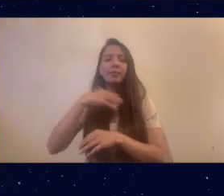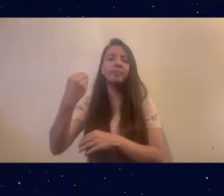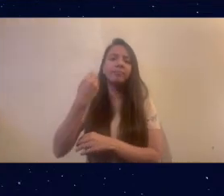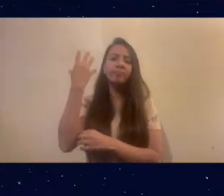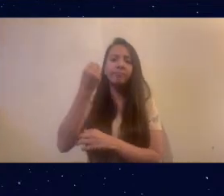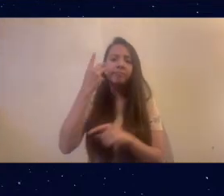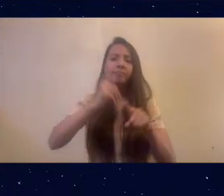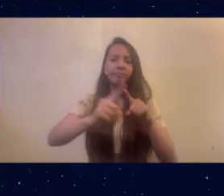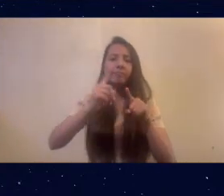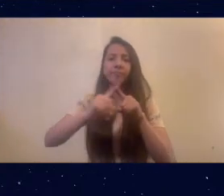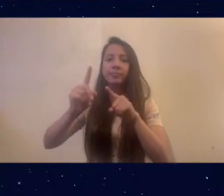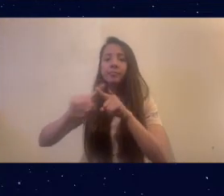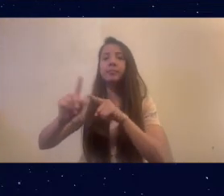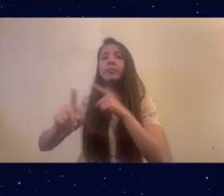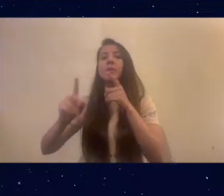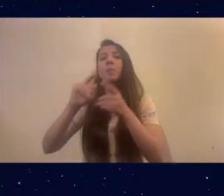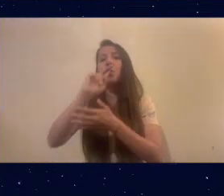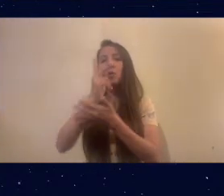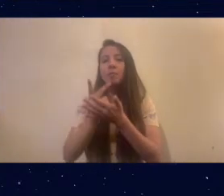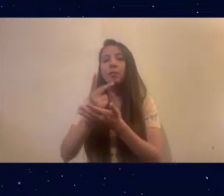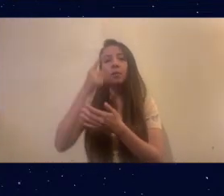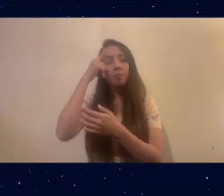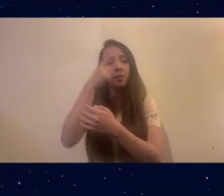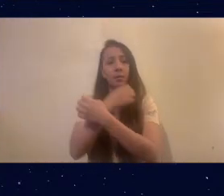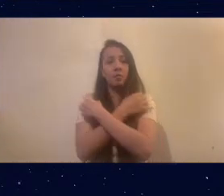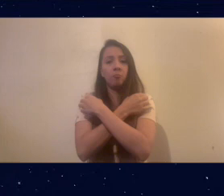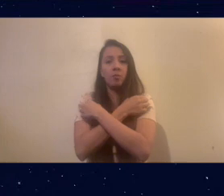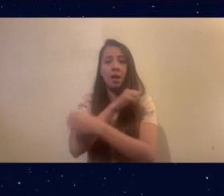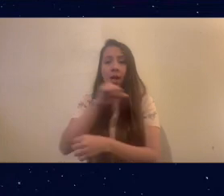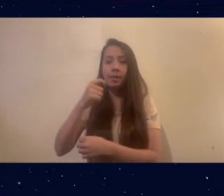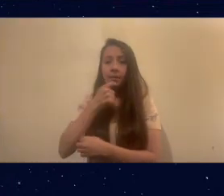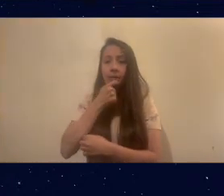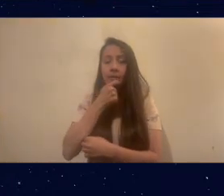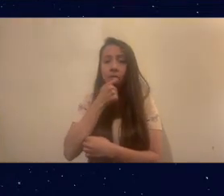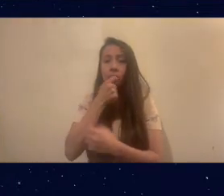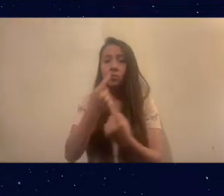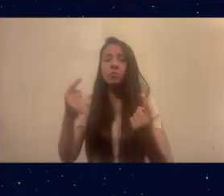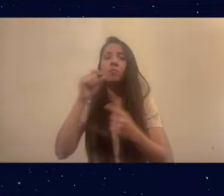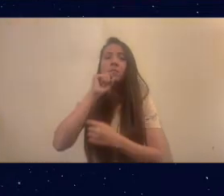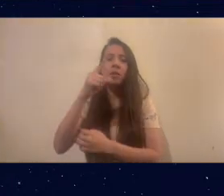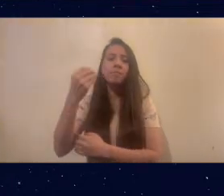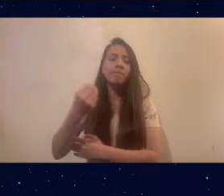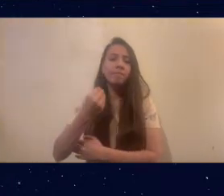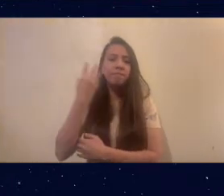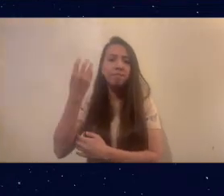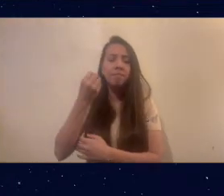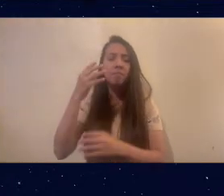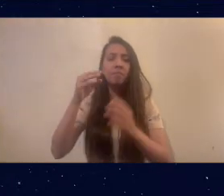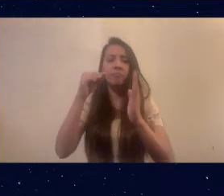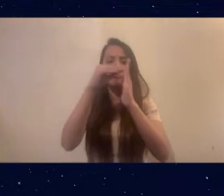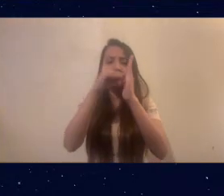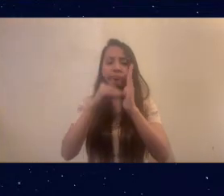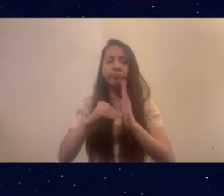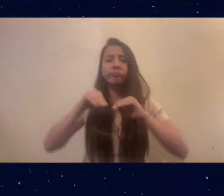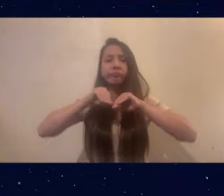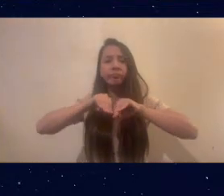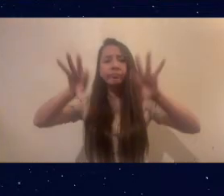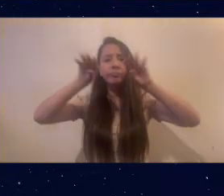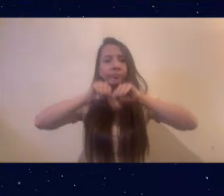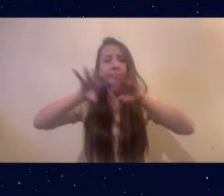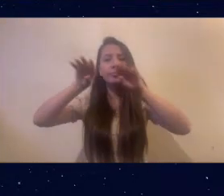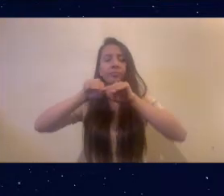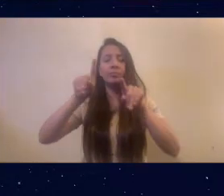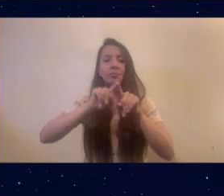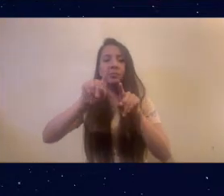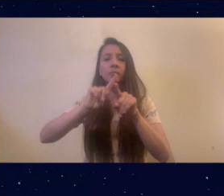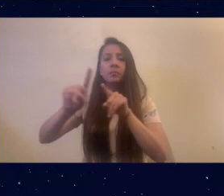charlas, implementado programas educativos para niños y publicado diversos artículos en revistas de divulgación